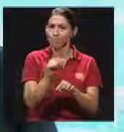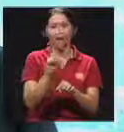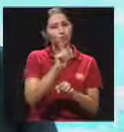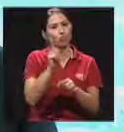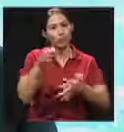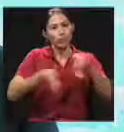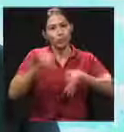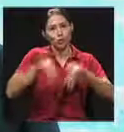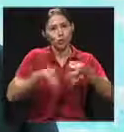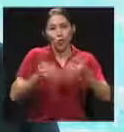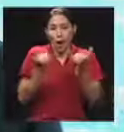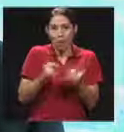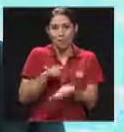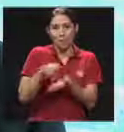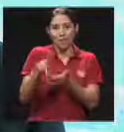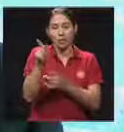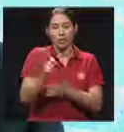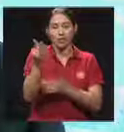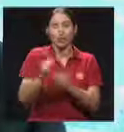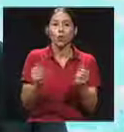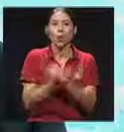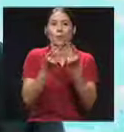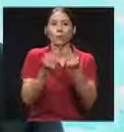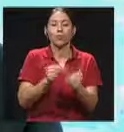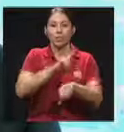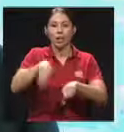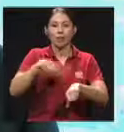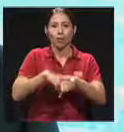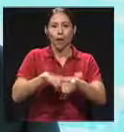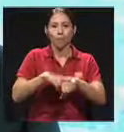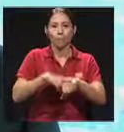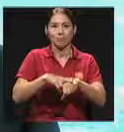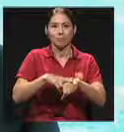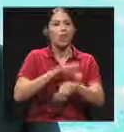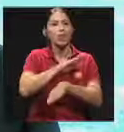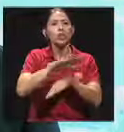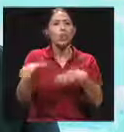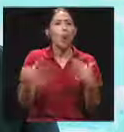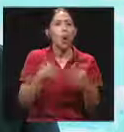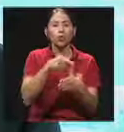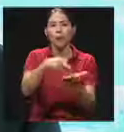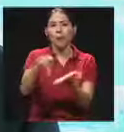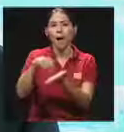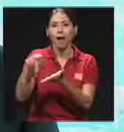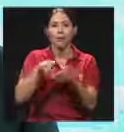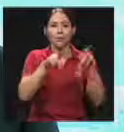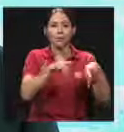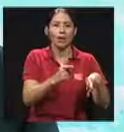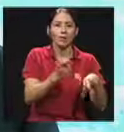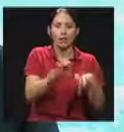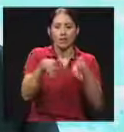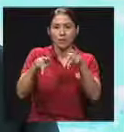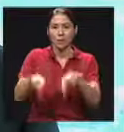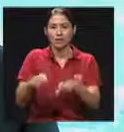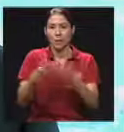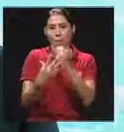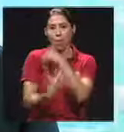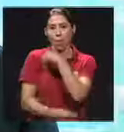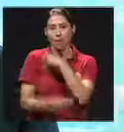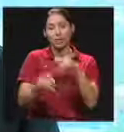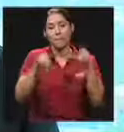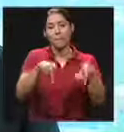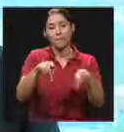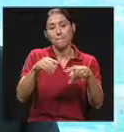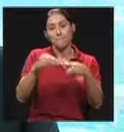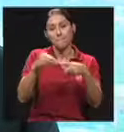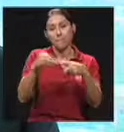con el presupuesto nacional y se va repartiendo absolutamente entre todos los costarricenses, ricos o pobres, principalmente pobres, para el pago